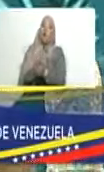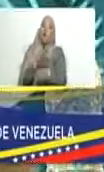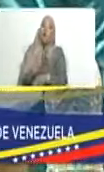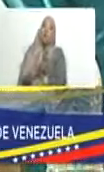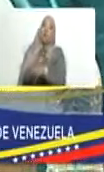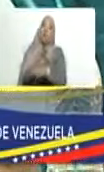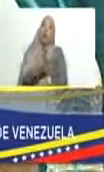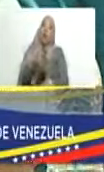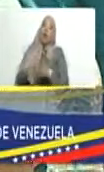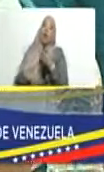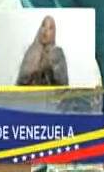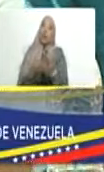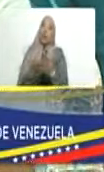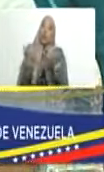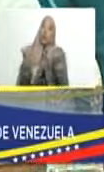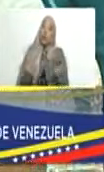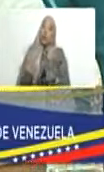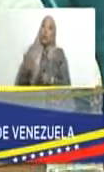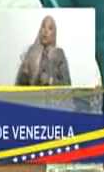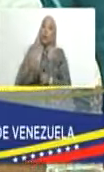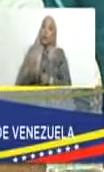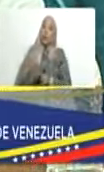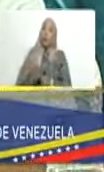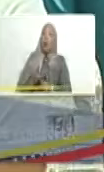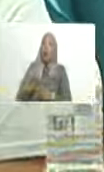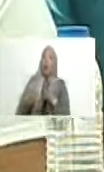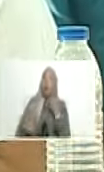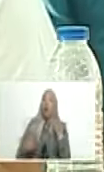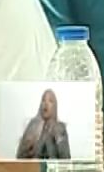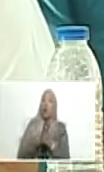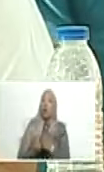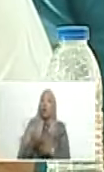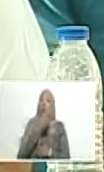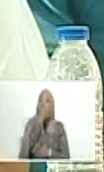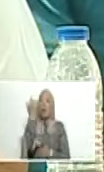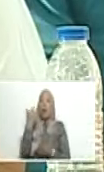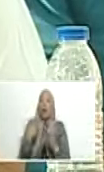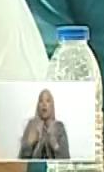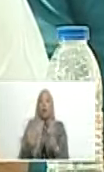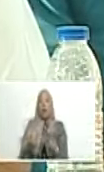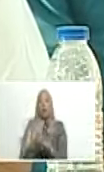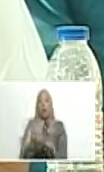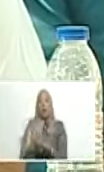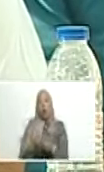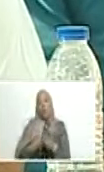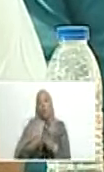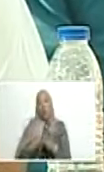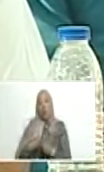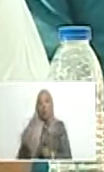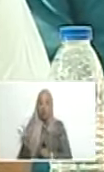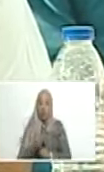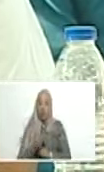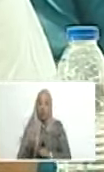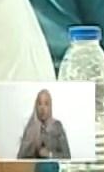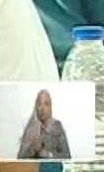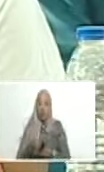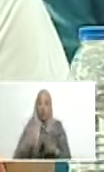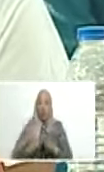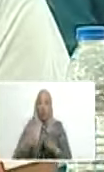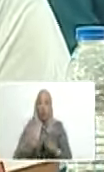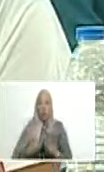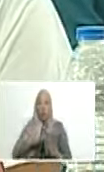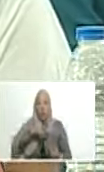protección a ella. Y vemos todos los vértices, este primer vértice de la vida y la salud, que es lo más importante para la vida